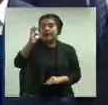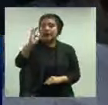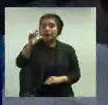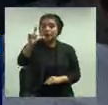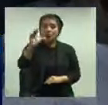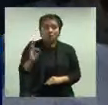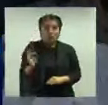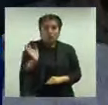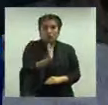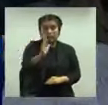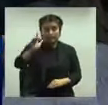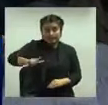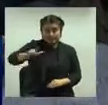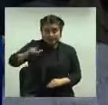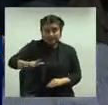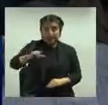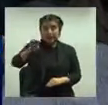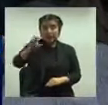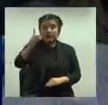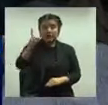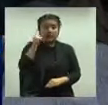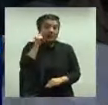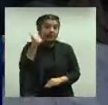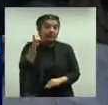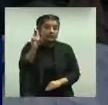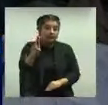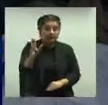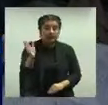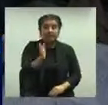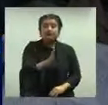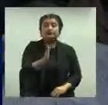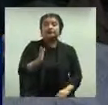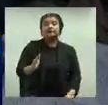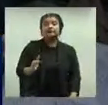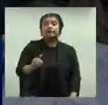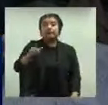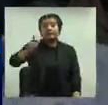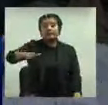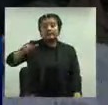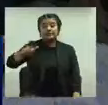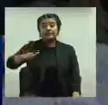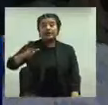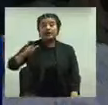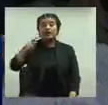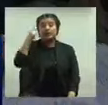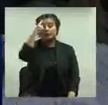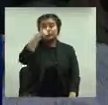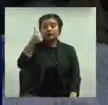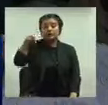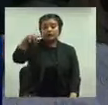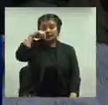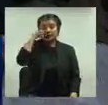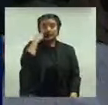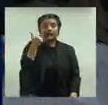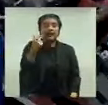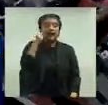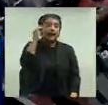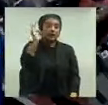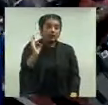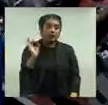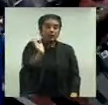Porras. Licenciado Edgar Orlando Ruano Godoy. Licenciado Santiago Omar Paz